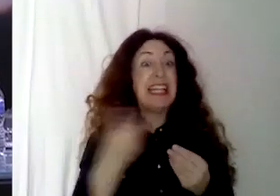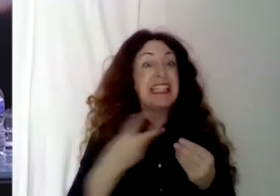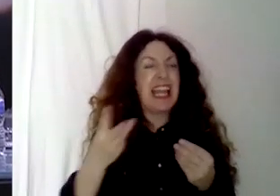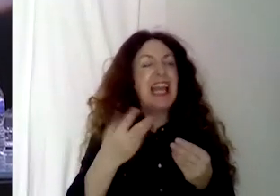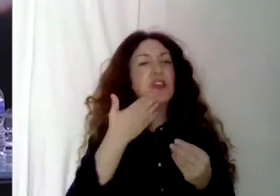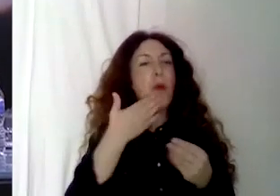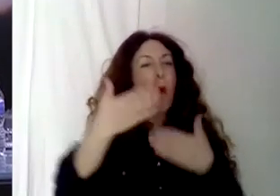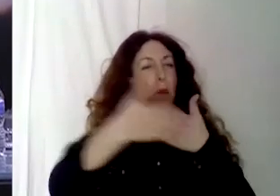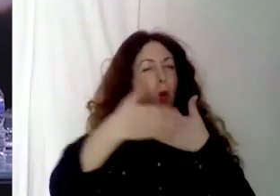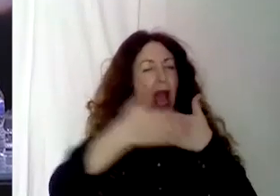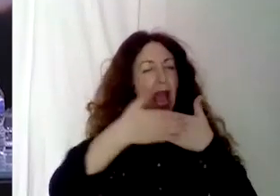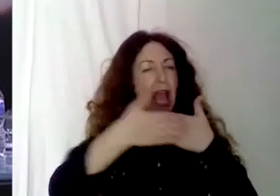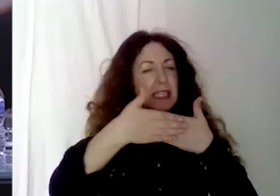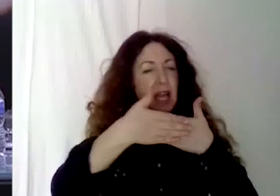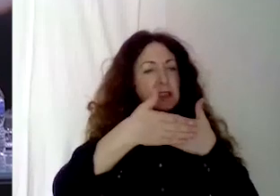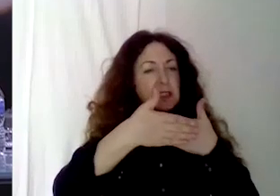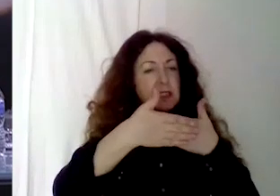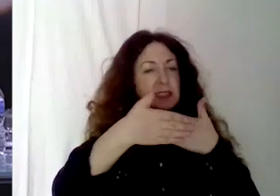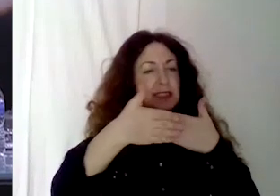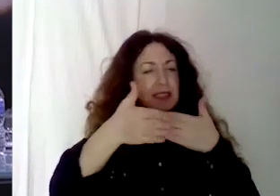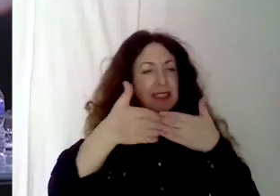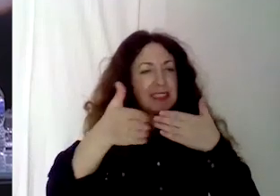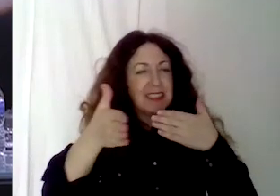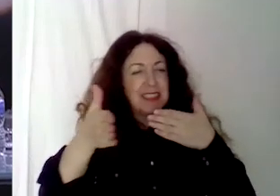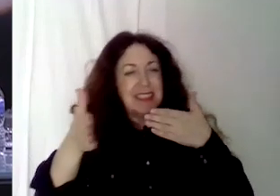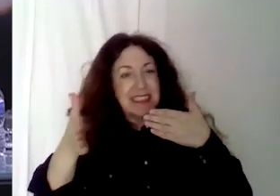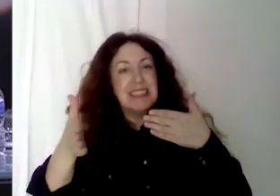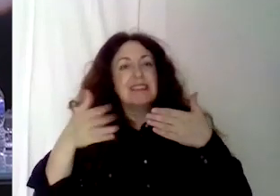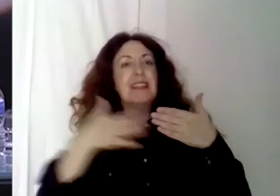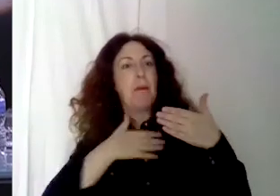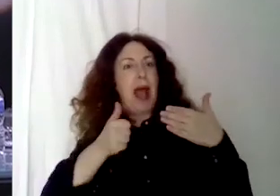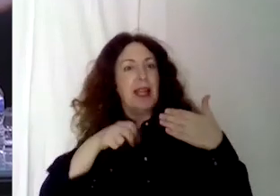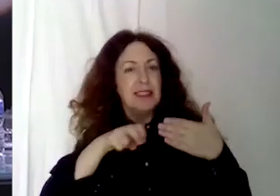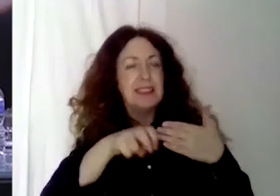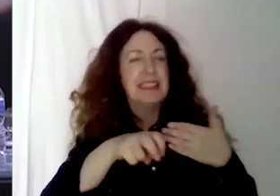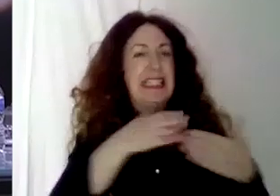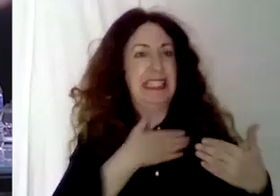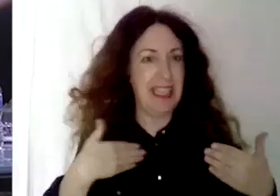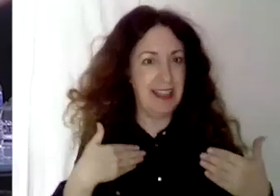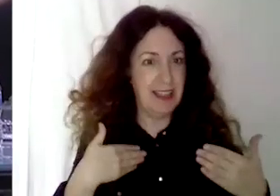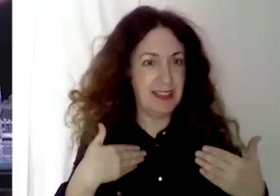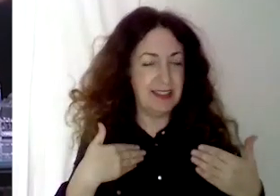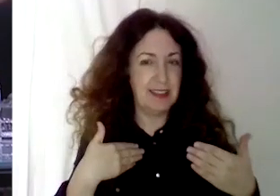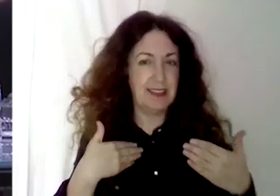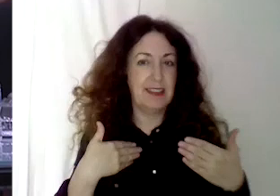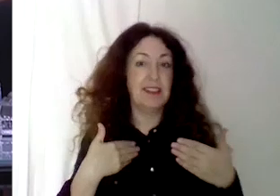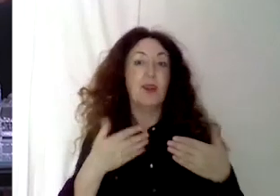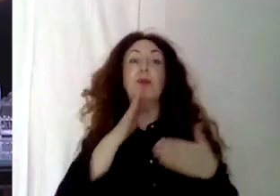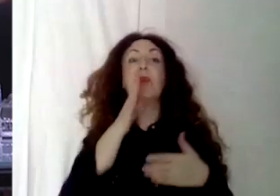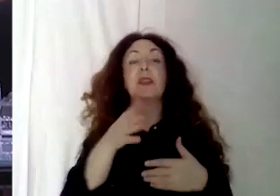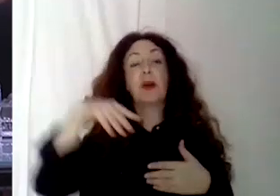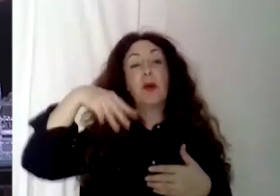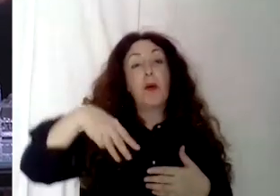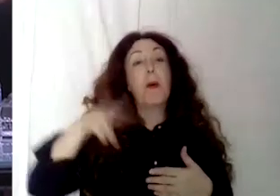Por eso aparece esa tensión. En términos modernos, podríamos decir, el caso de Marlowe,